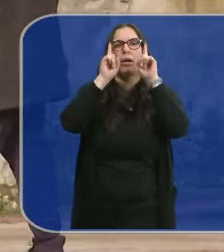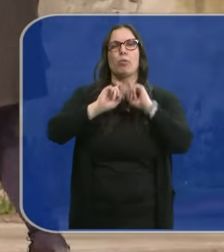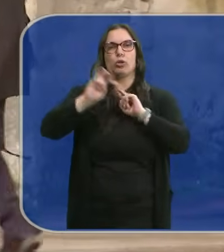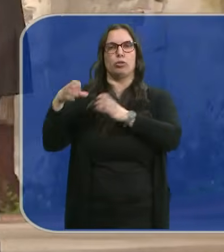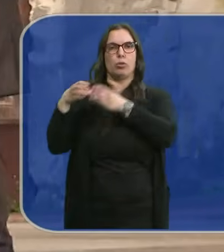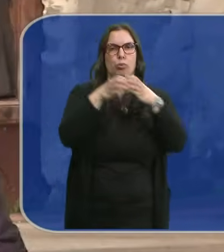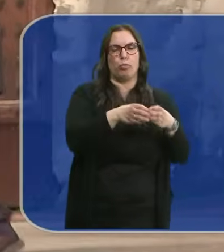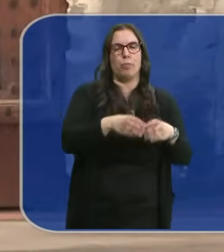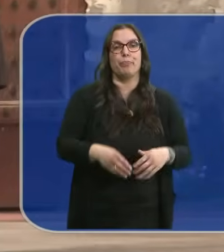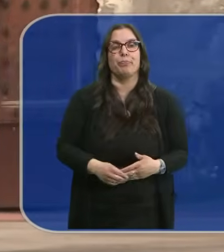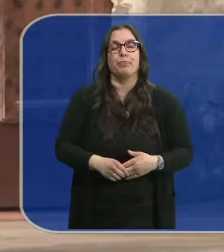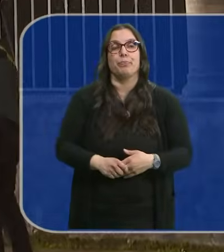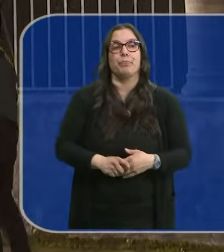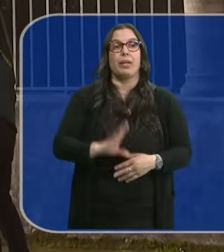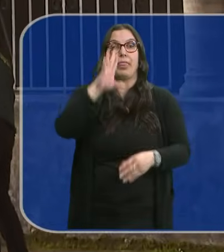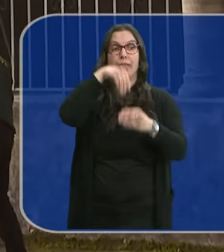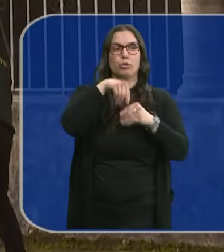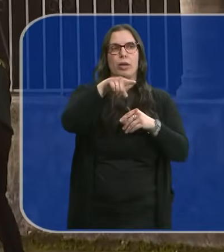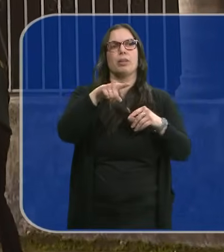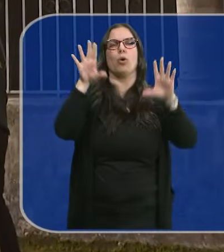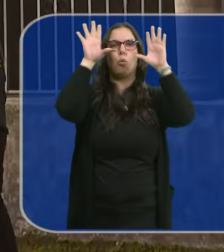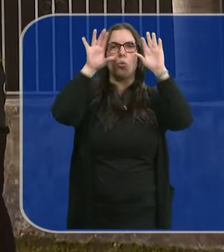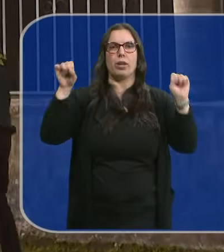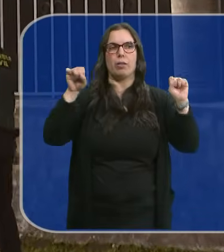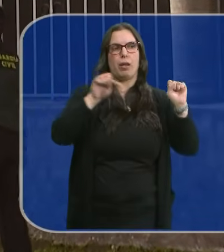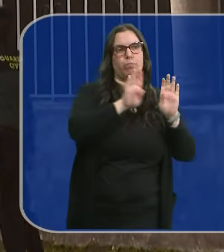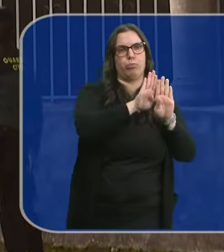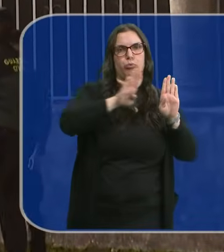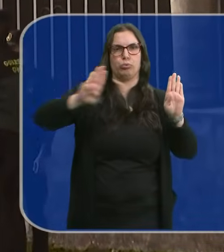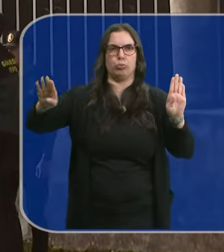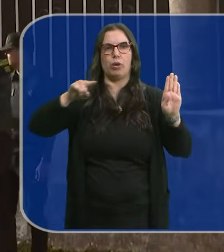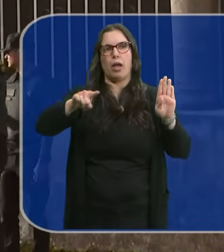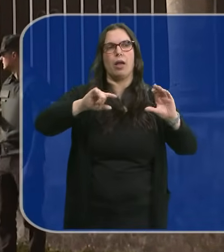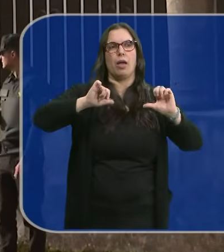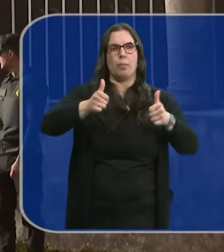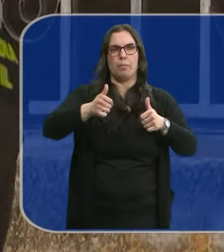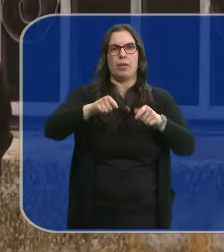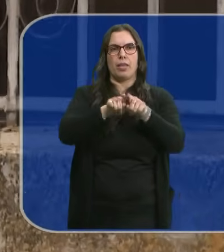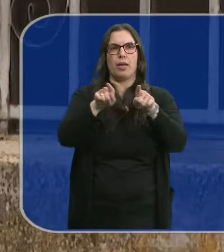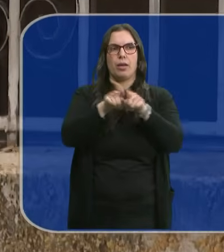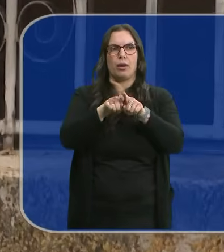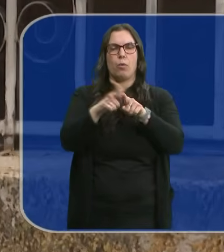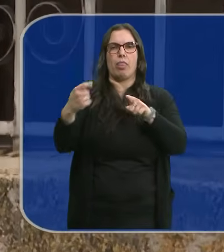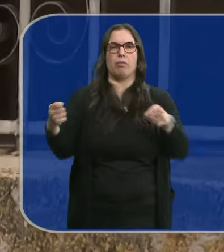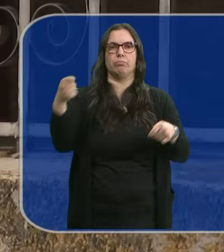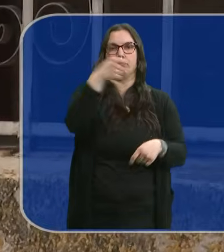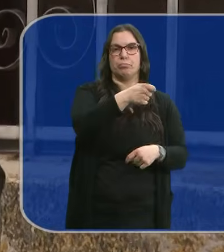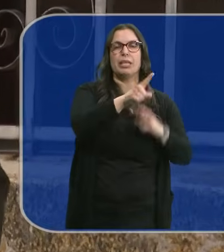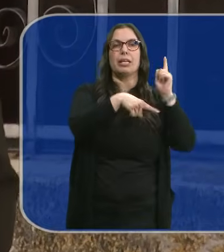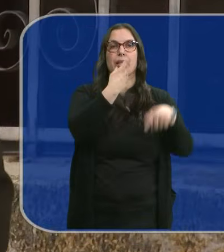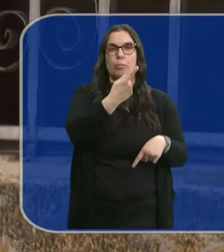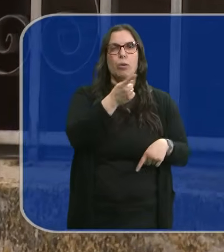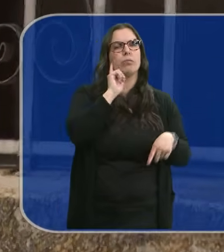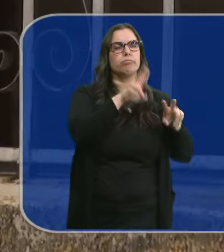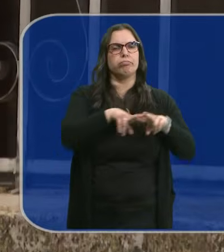Aránzazu. En el interior del recinto, la Guardia Civil ha levantado una pantalla tras la que tenía lugar la devolución del convento. Y después las partes han